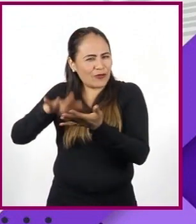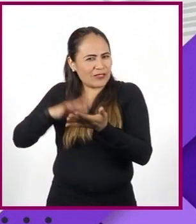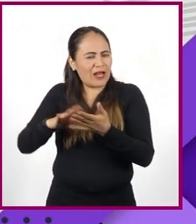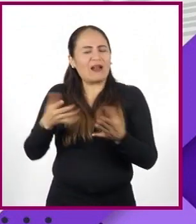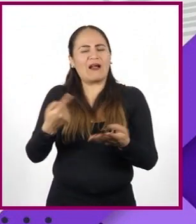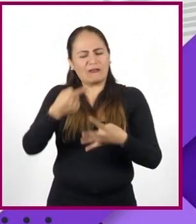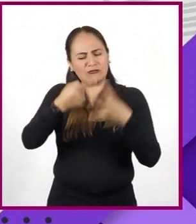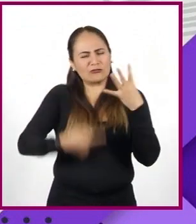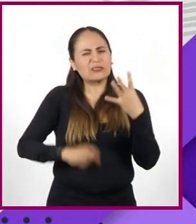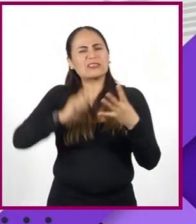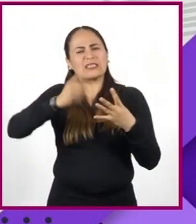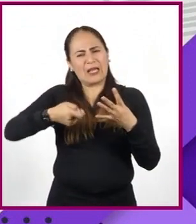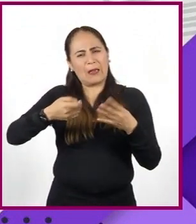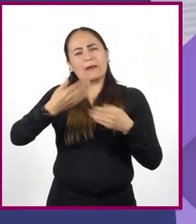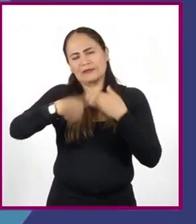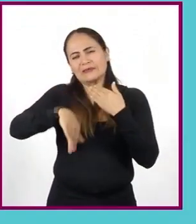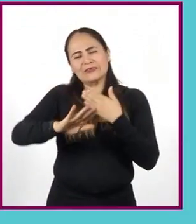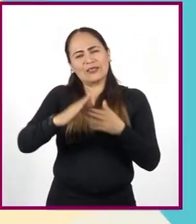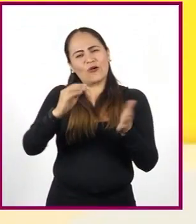en ello.